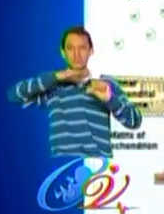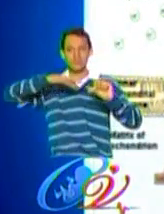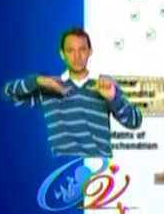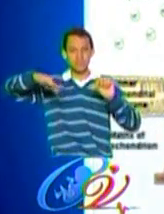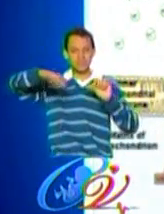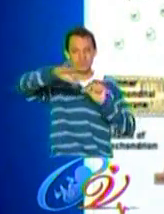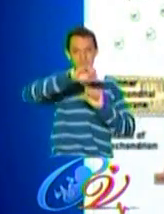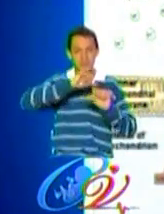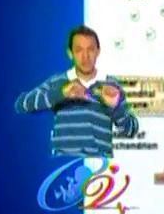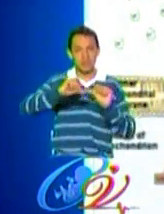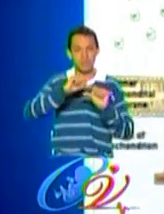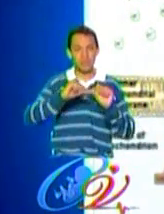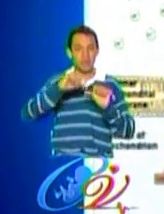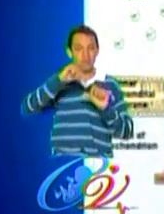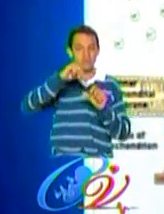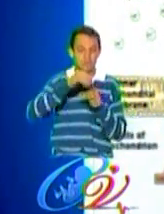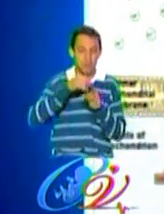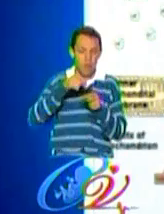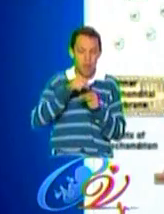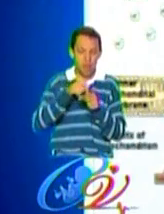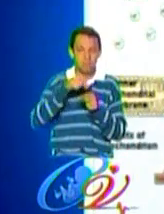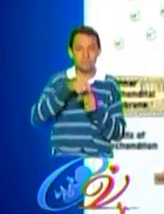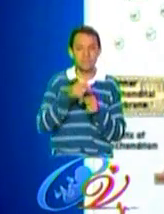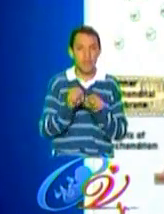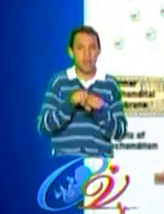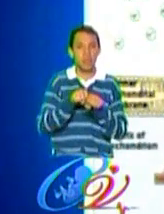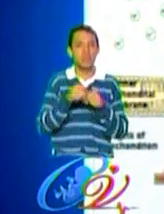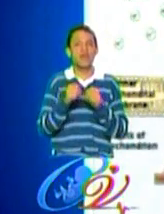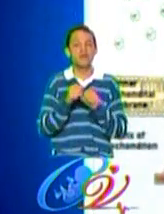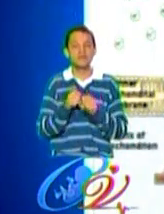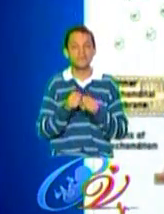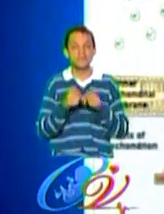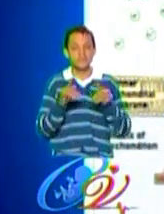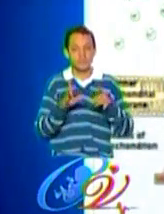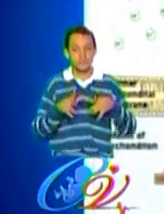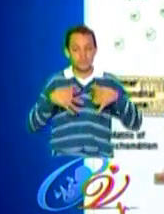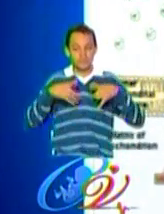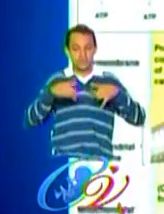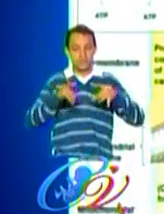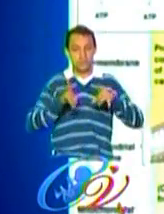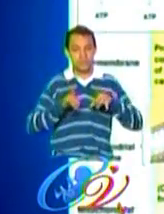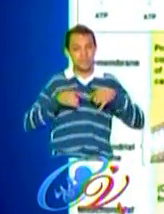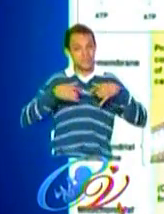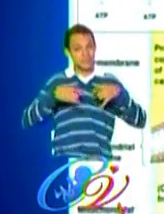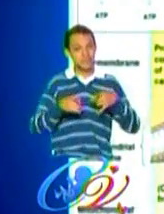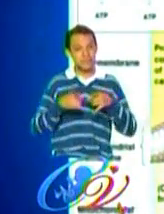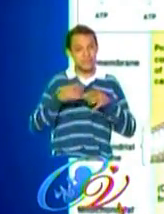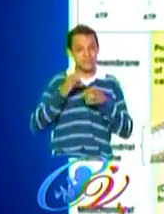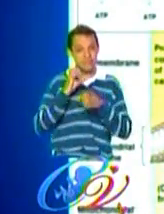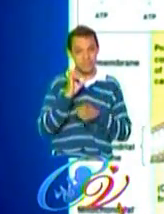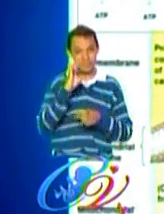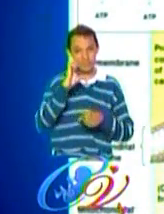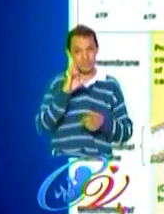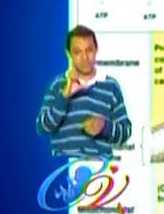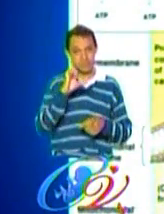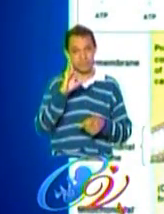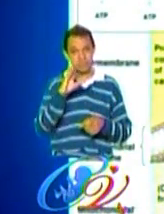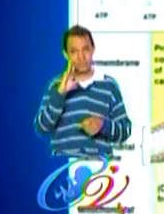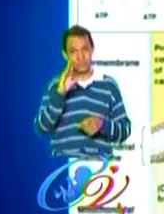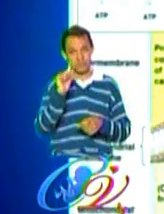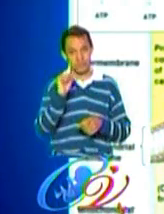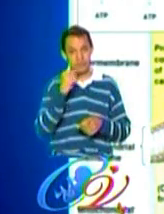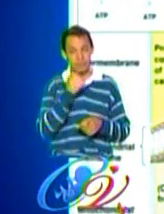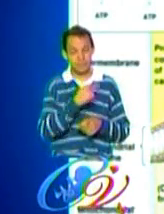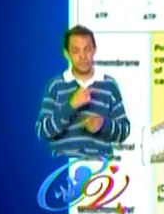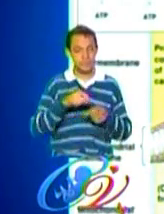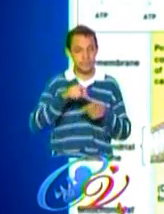célula o pueden dañar la mitocondria, que es la que respira en la célula. Entonces acá podemos ver en la siguiente